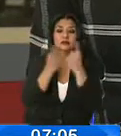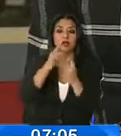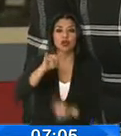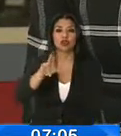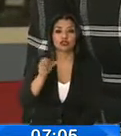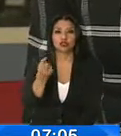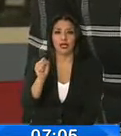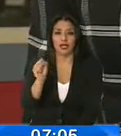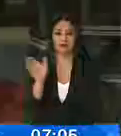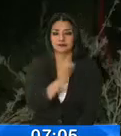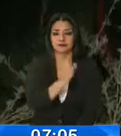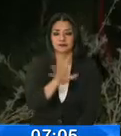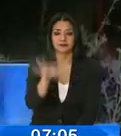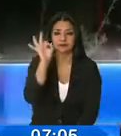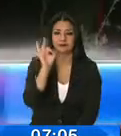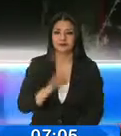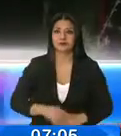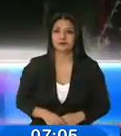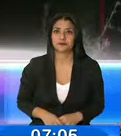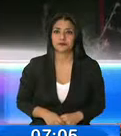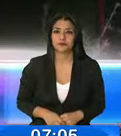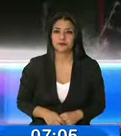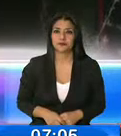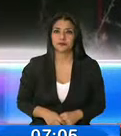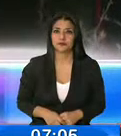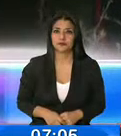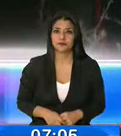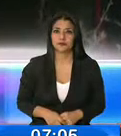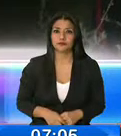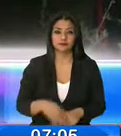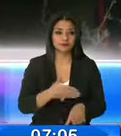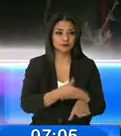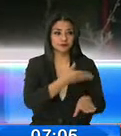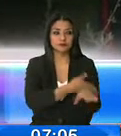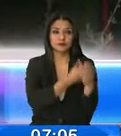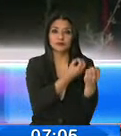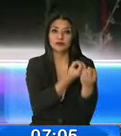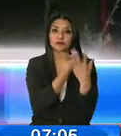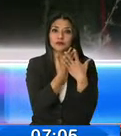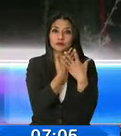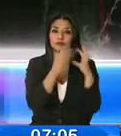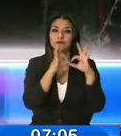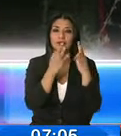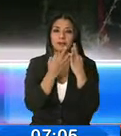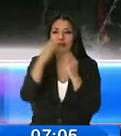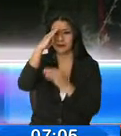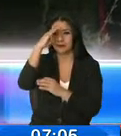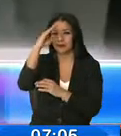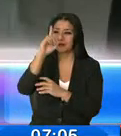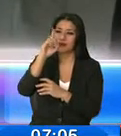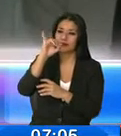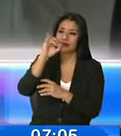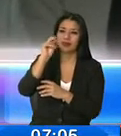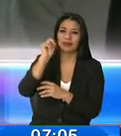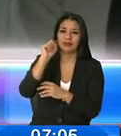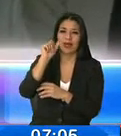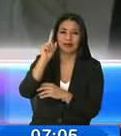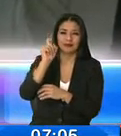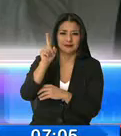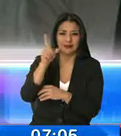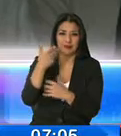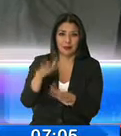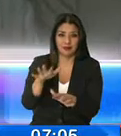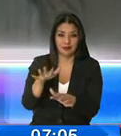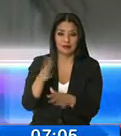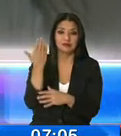minas de la información entregada por los familiares a los agentes de la dina set de la unidad de desaparecidos las víctimas